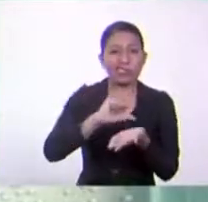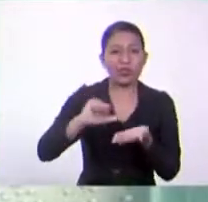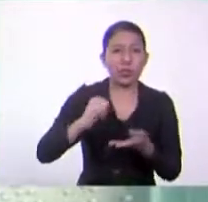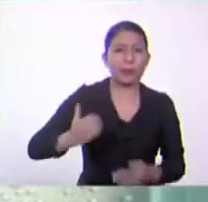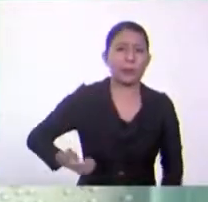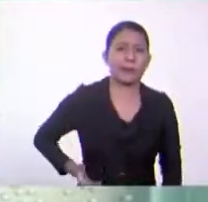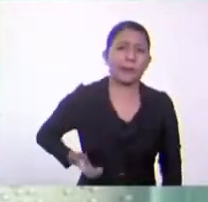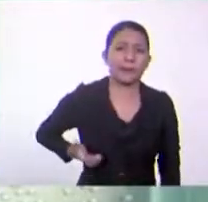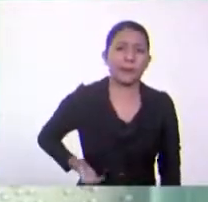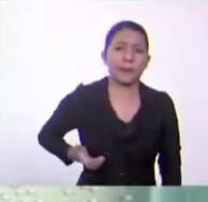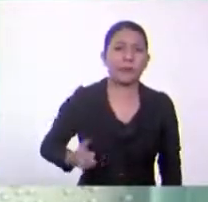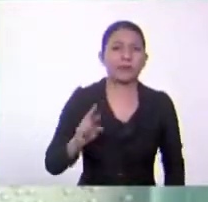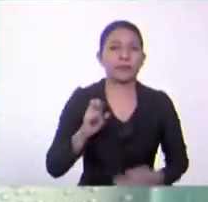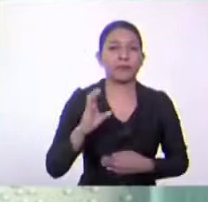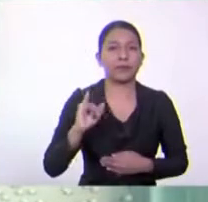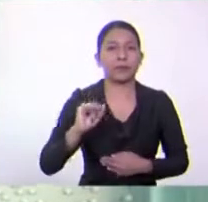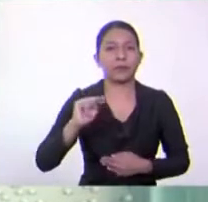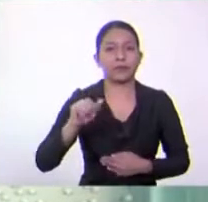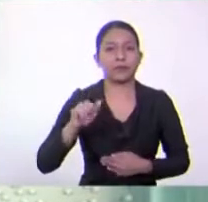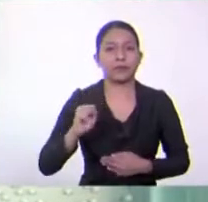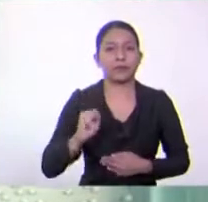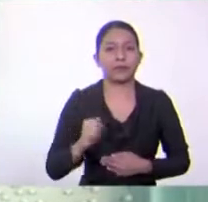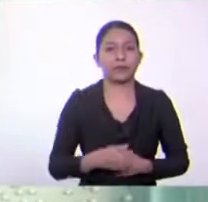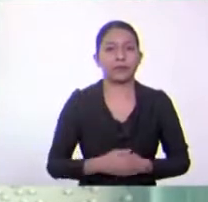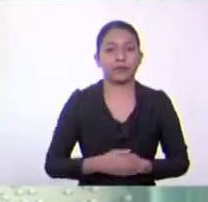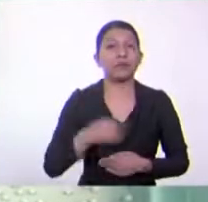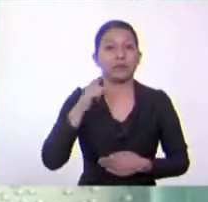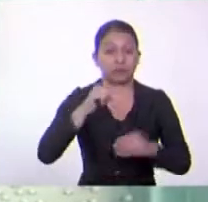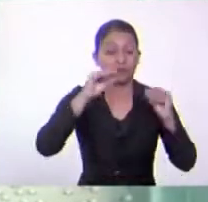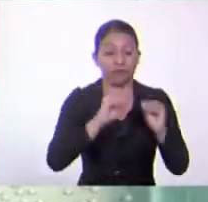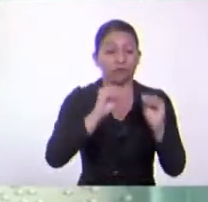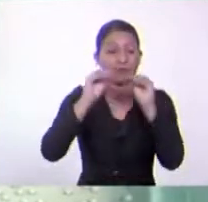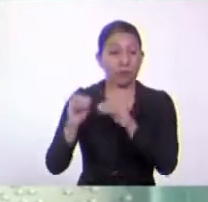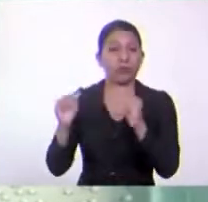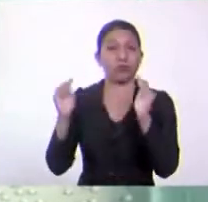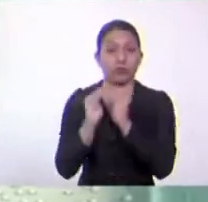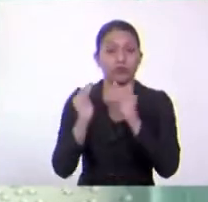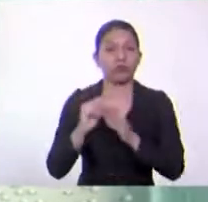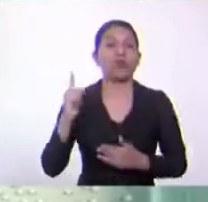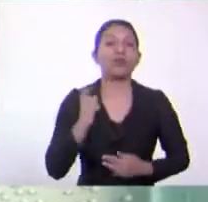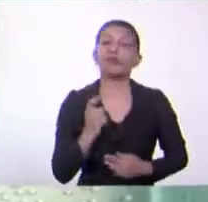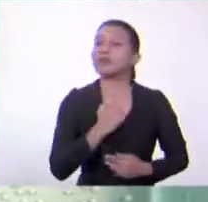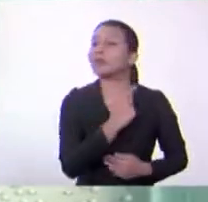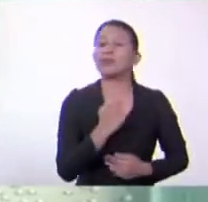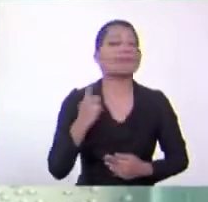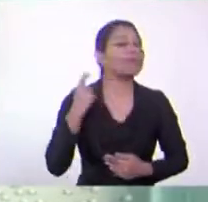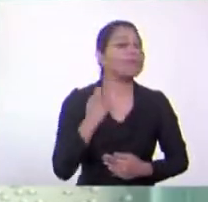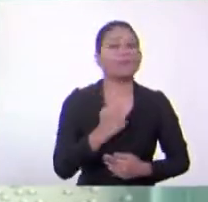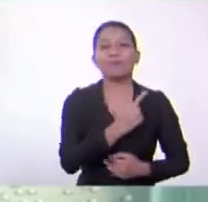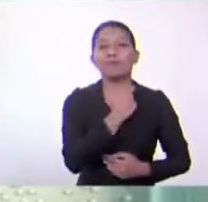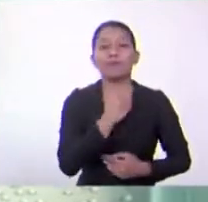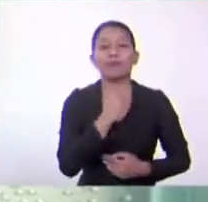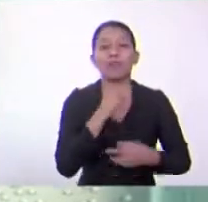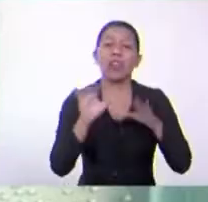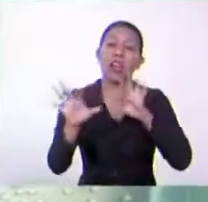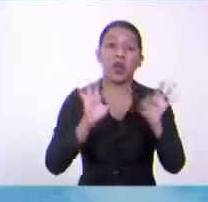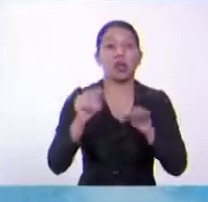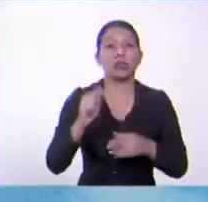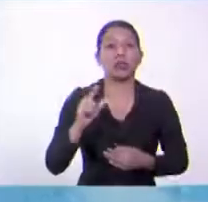grasas, resinas. Se aplican también en perfumes y en algunos